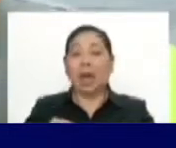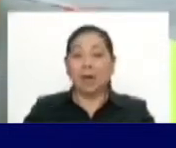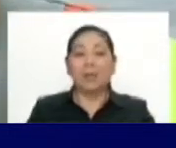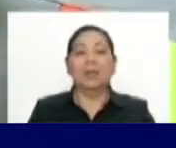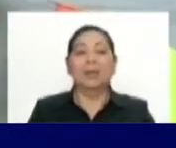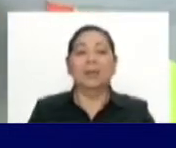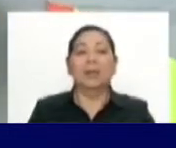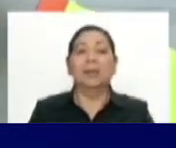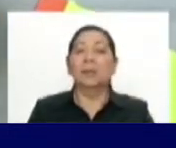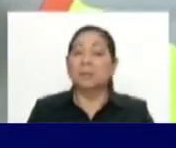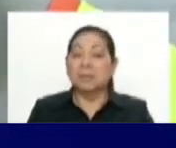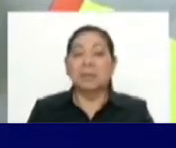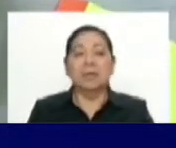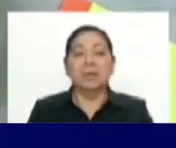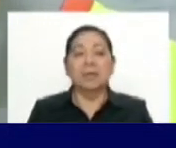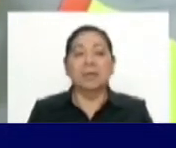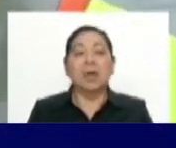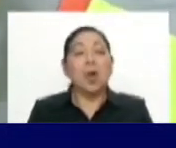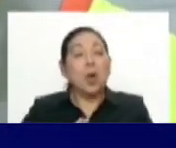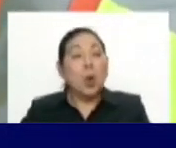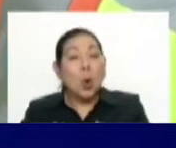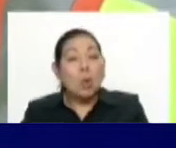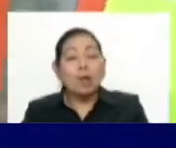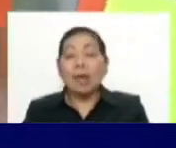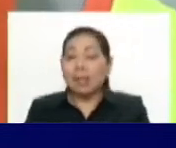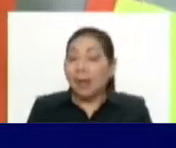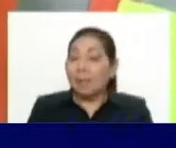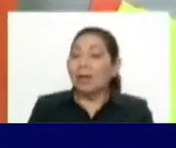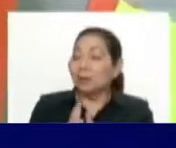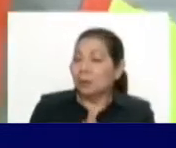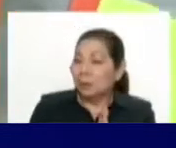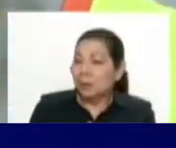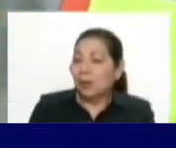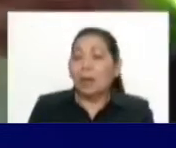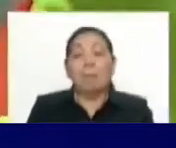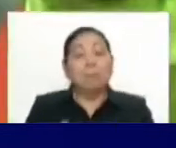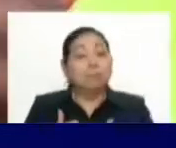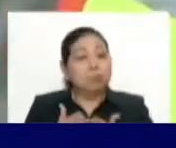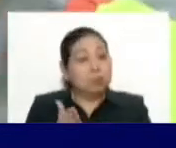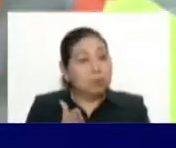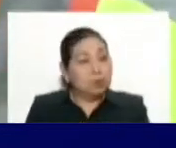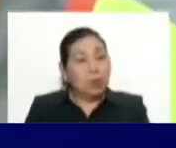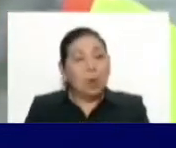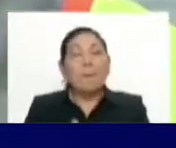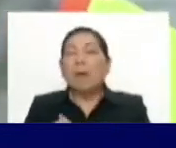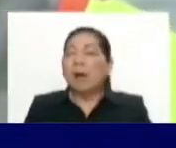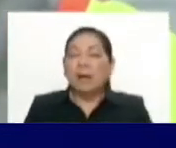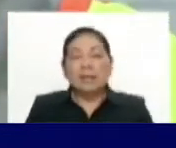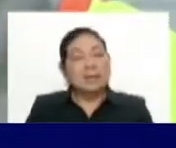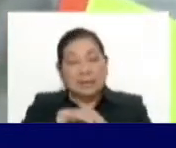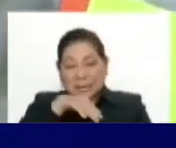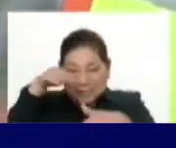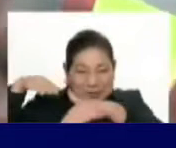Que el puerto conviva con la comunidad y que la comunidad también se beneficie del puerto, es que se ha hecho ese túnel donde va